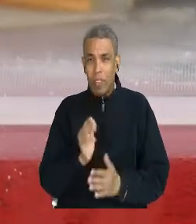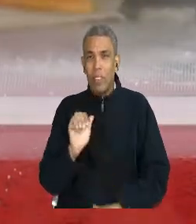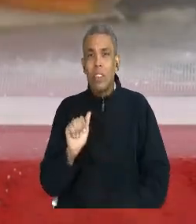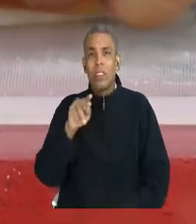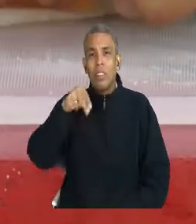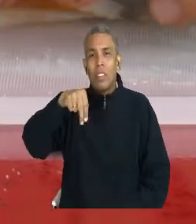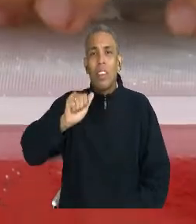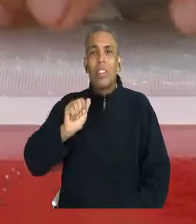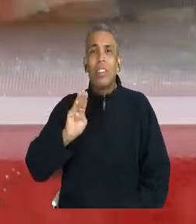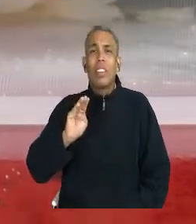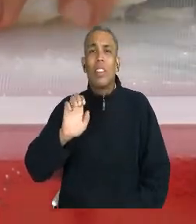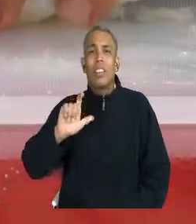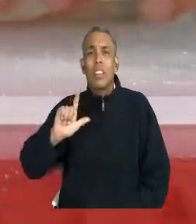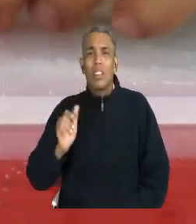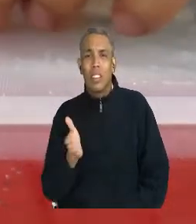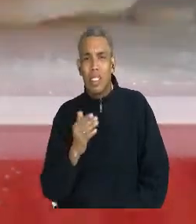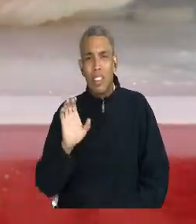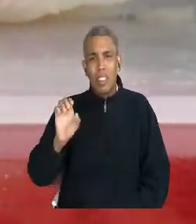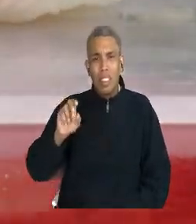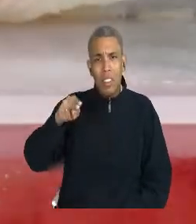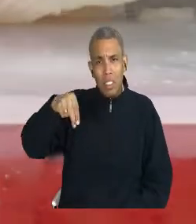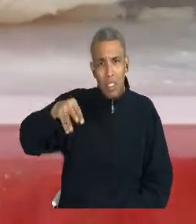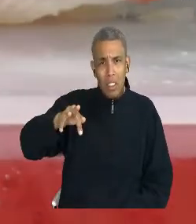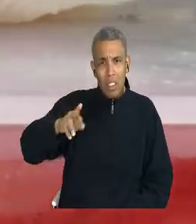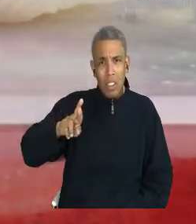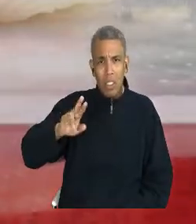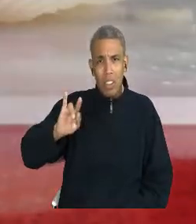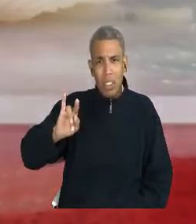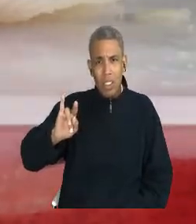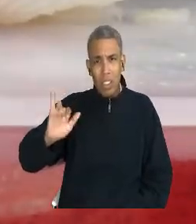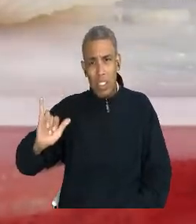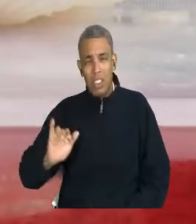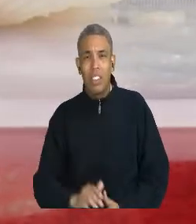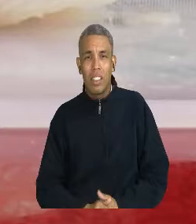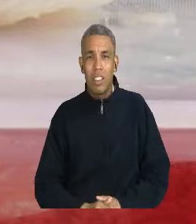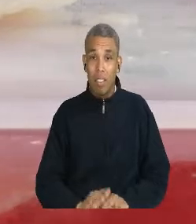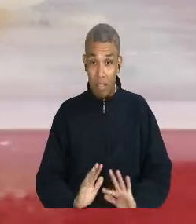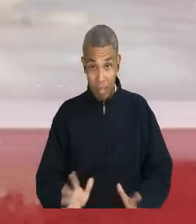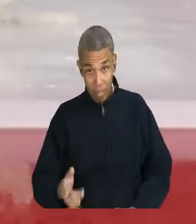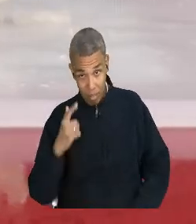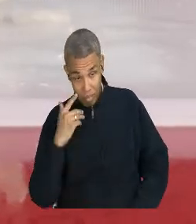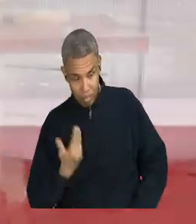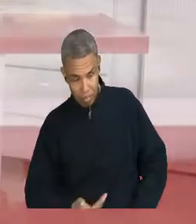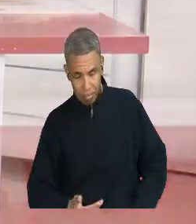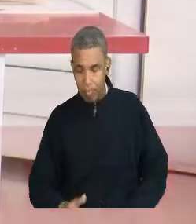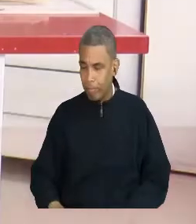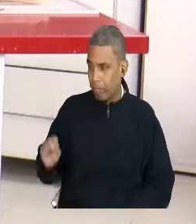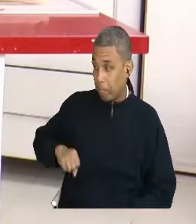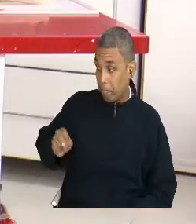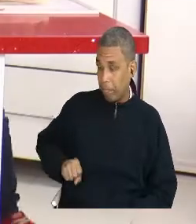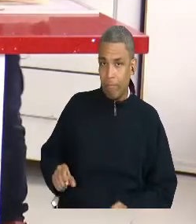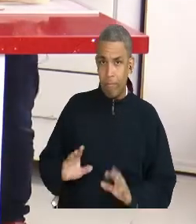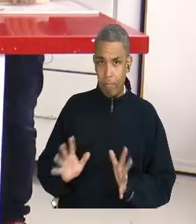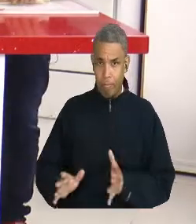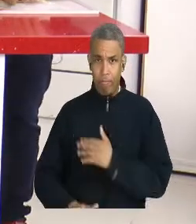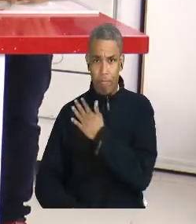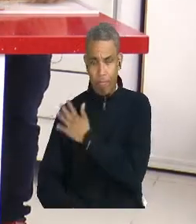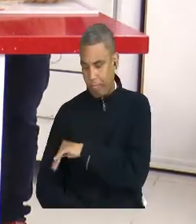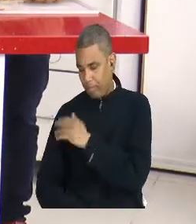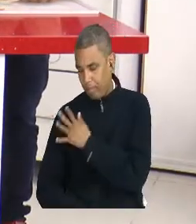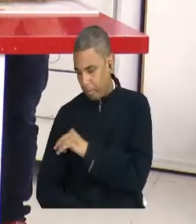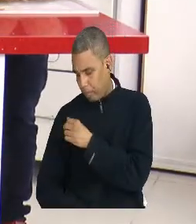que estará por Barranca Bermeja precisamente entregando este taller para todos ustedes. Ya veo que llevas un siguiente paso. Sí, mi Rochi, ya aquí ya acabo de rellenar